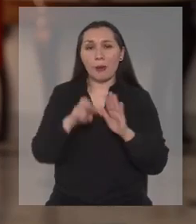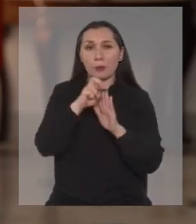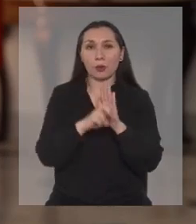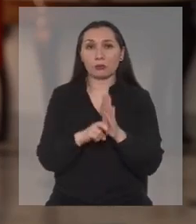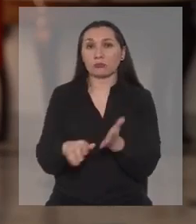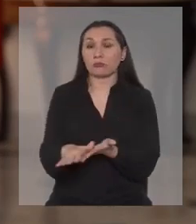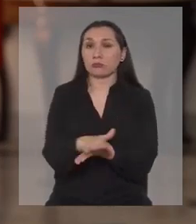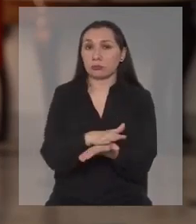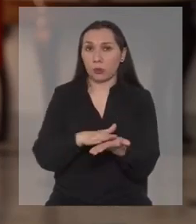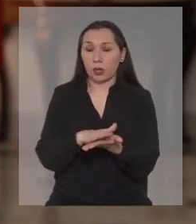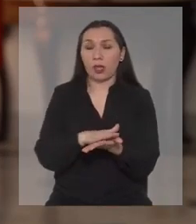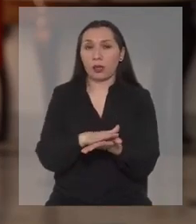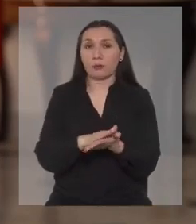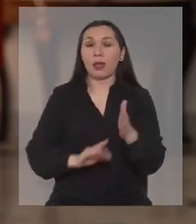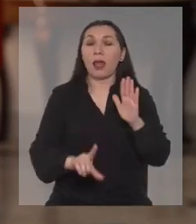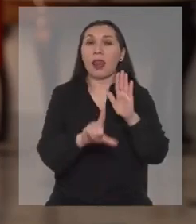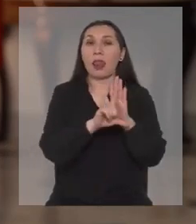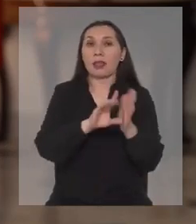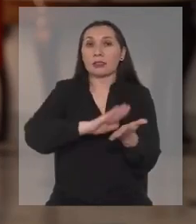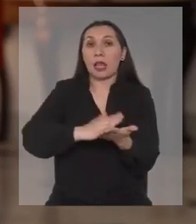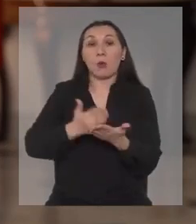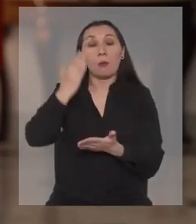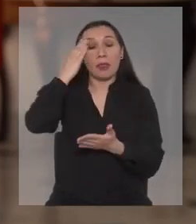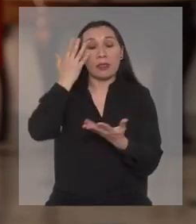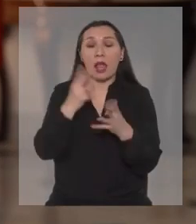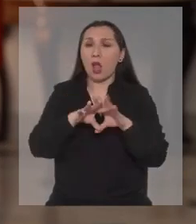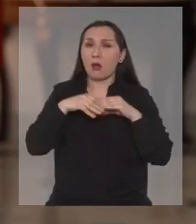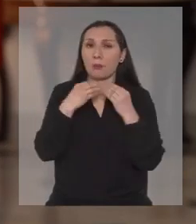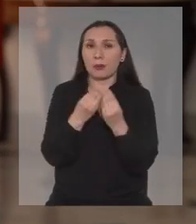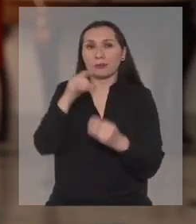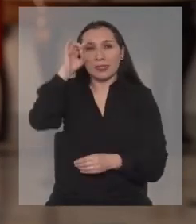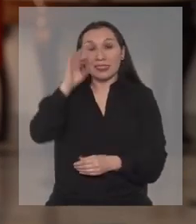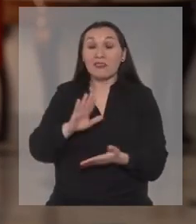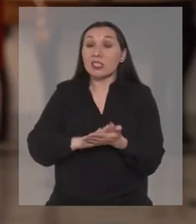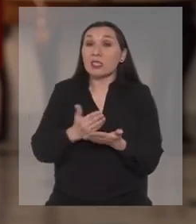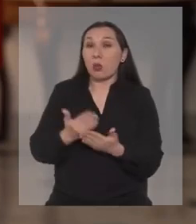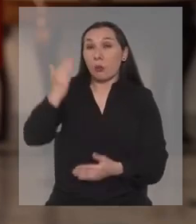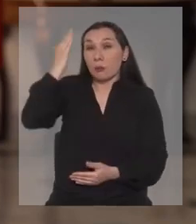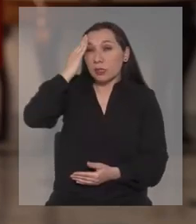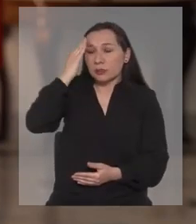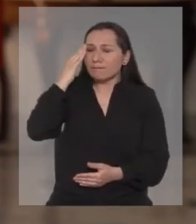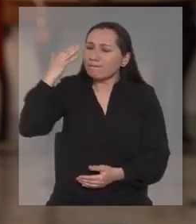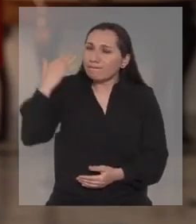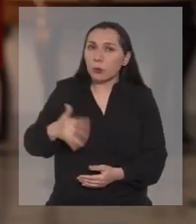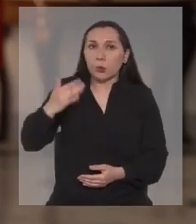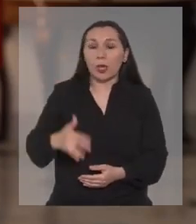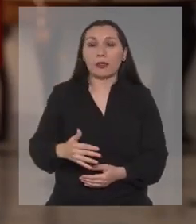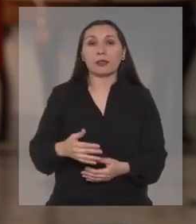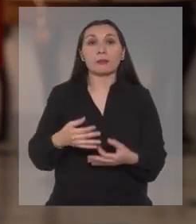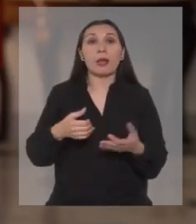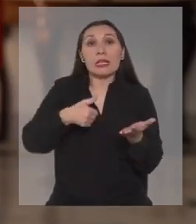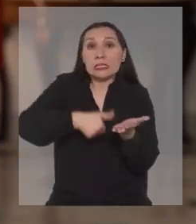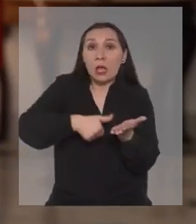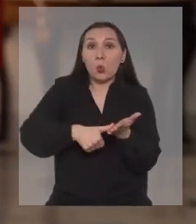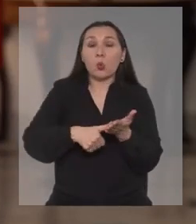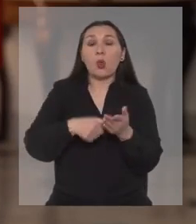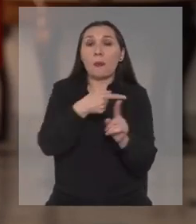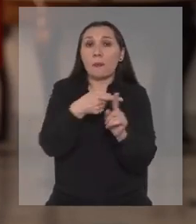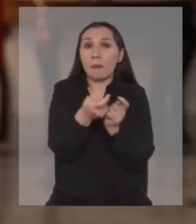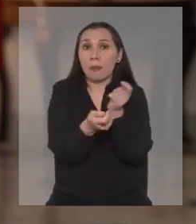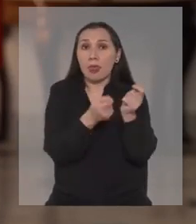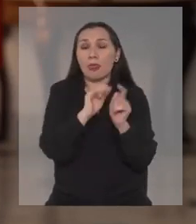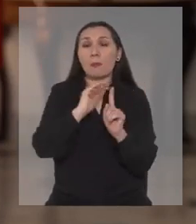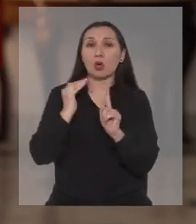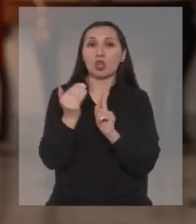proyectos Como por ejemplo la ley de Salud Mental integral porque sabemos que la Salud Mental importa el seguro de clase media